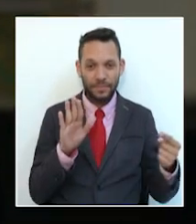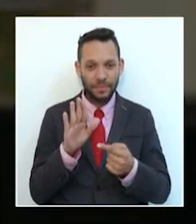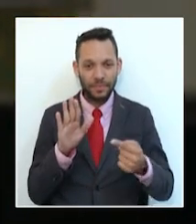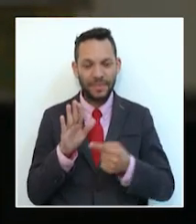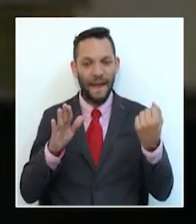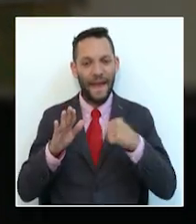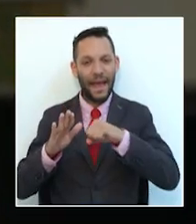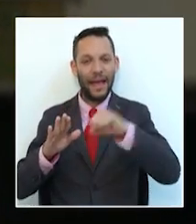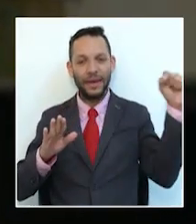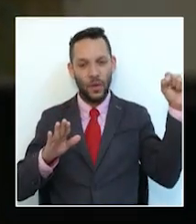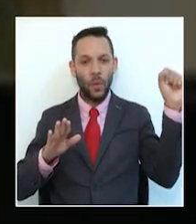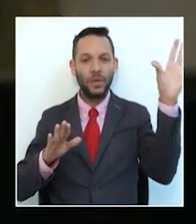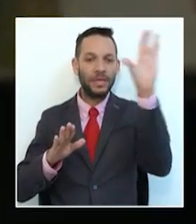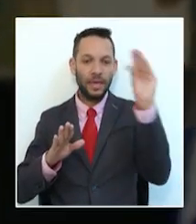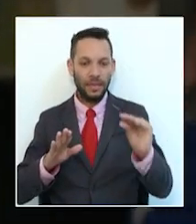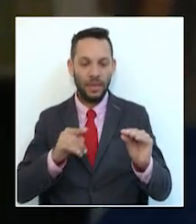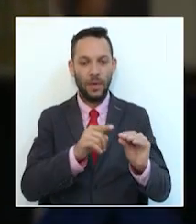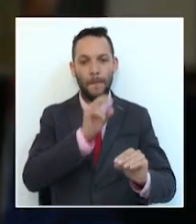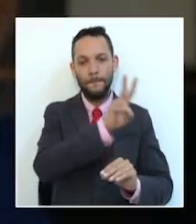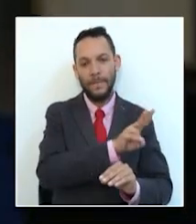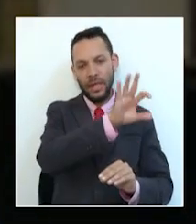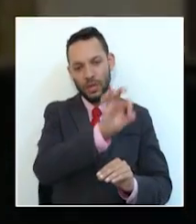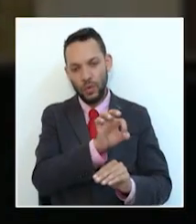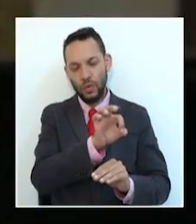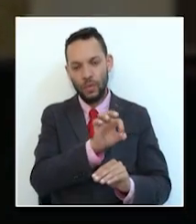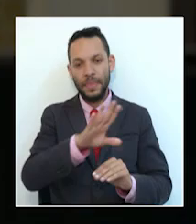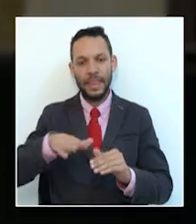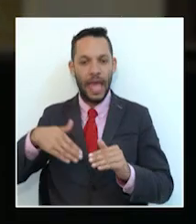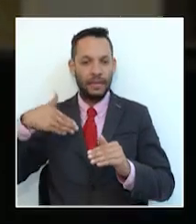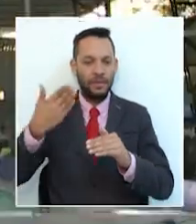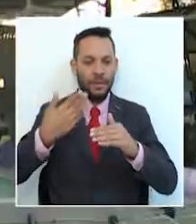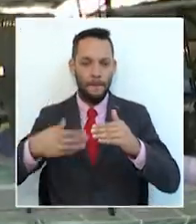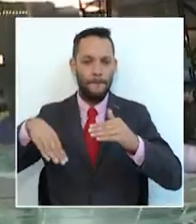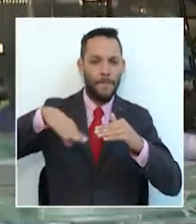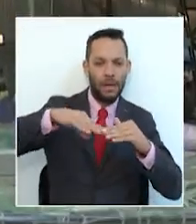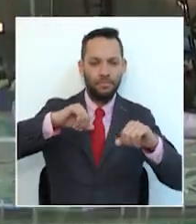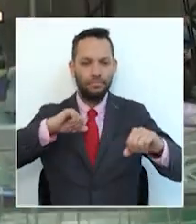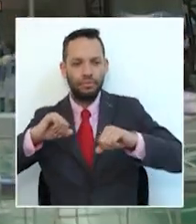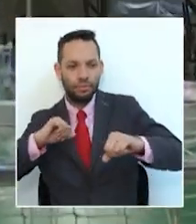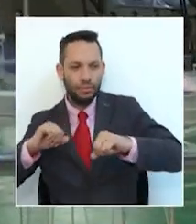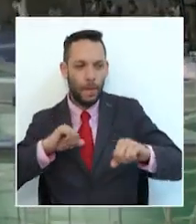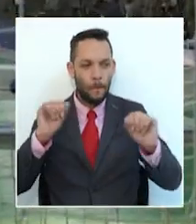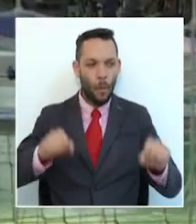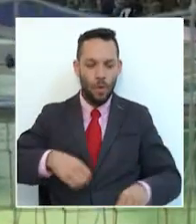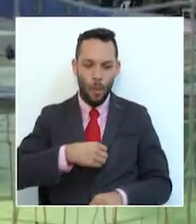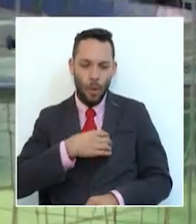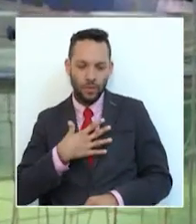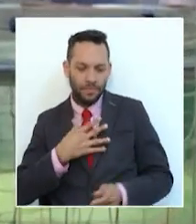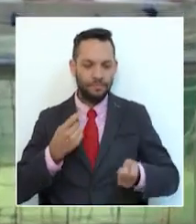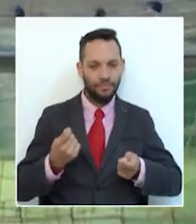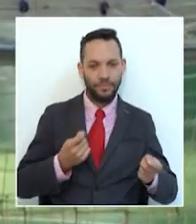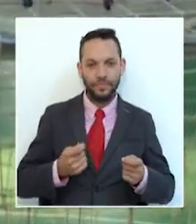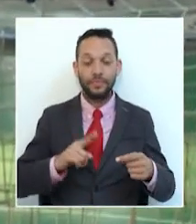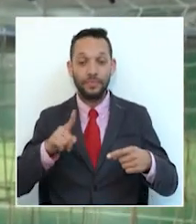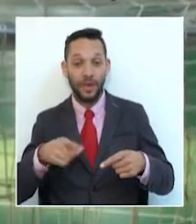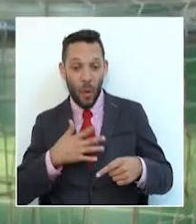Quindío 28-20. Estuvo reñido, sobre todo el primer tiempo, pero luego el Quindío impuso pues su condición y se quedó entonces con la posibilidad de disputar la medalla